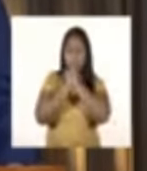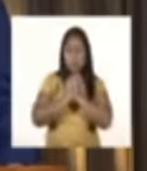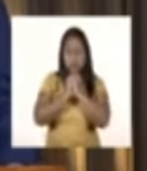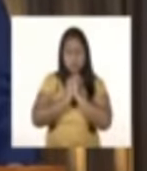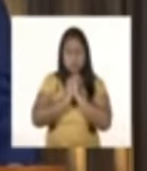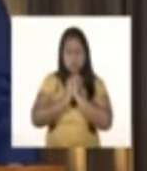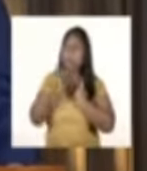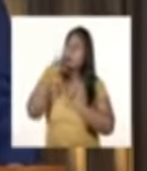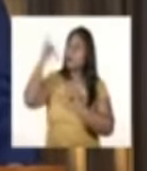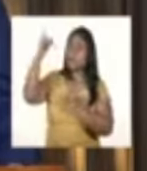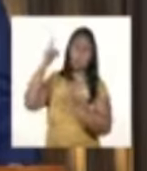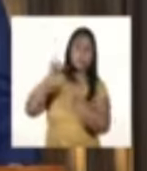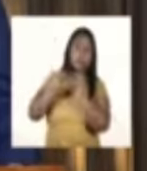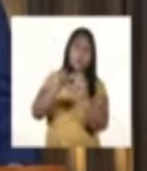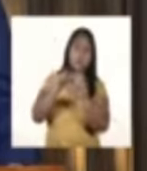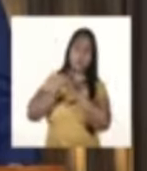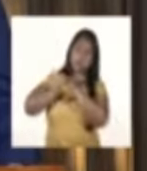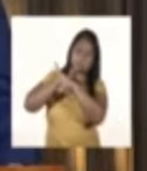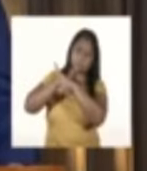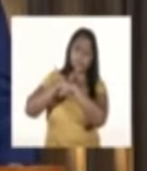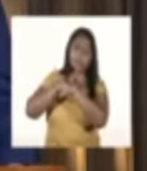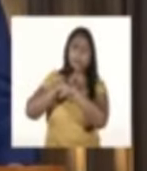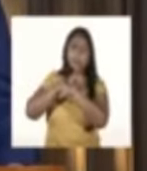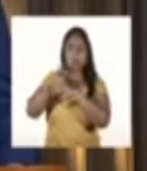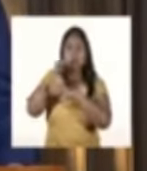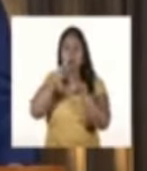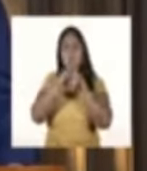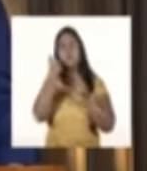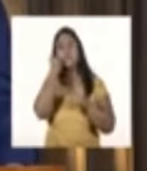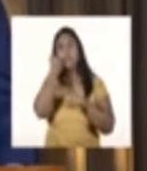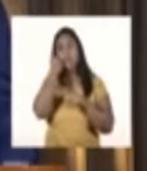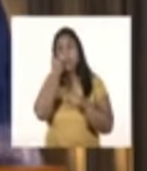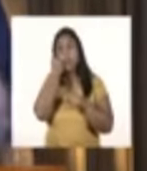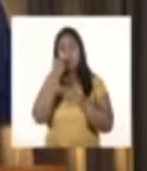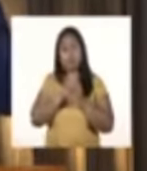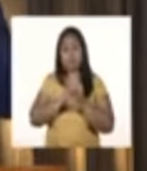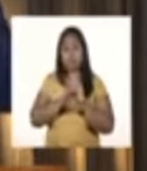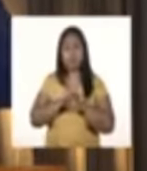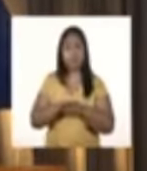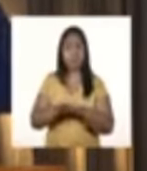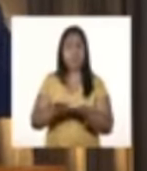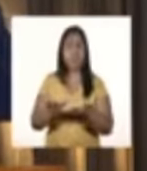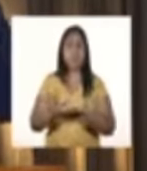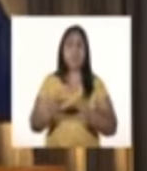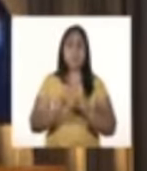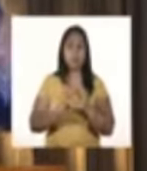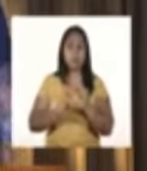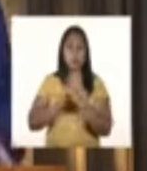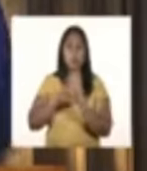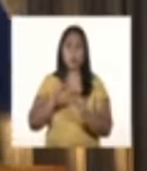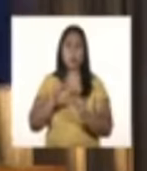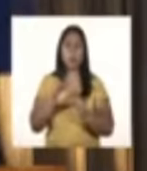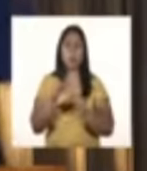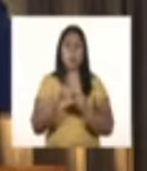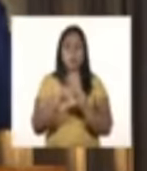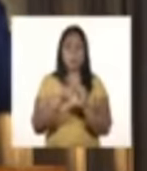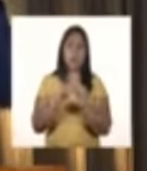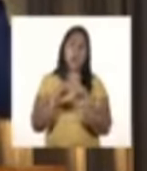oración para que Dios nos siga protegiendo y la enfermedad siga creciendo a este ritmo despacio,